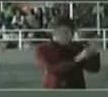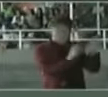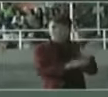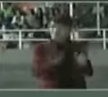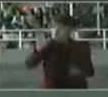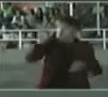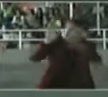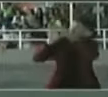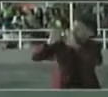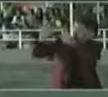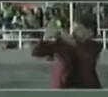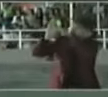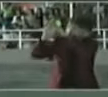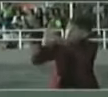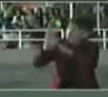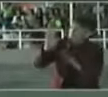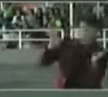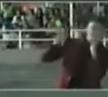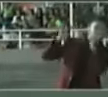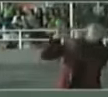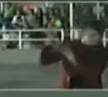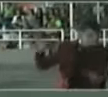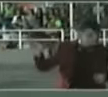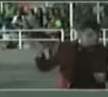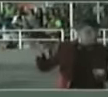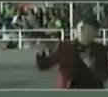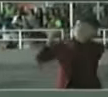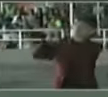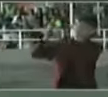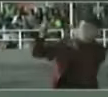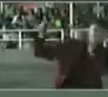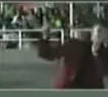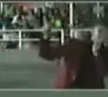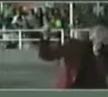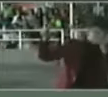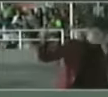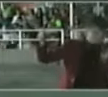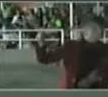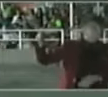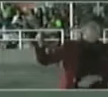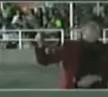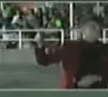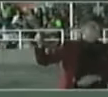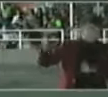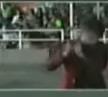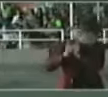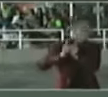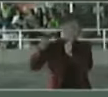Jehová? Por haber dejado a Jehová, Él también os abandonará.